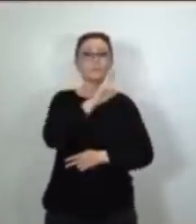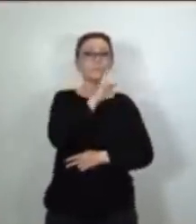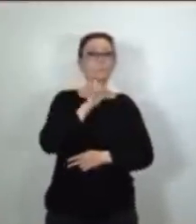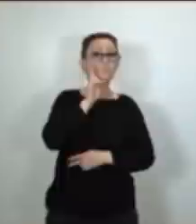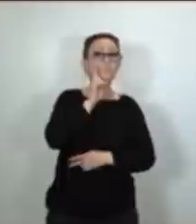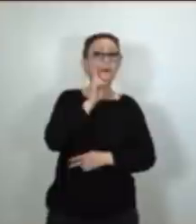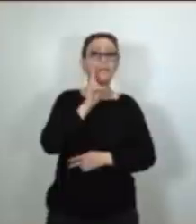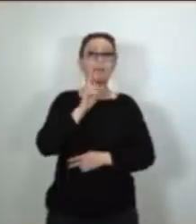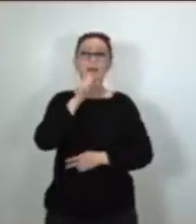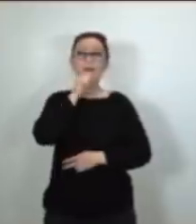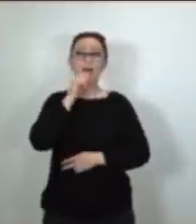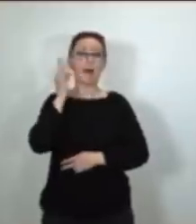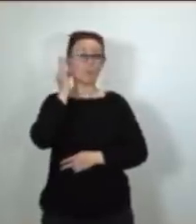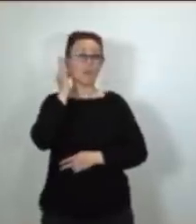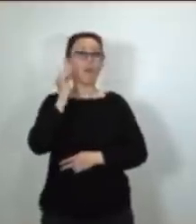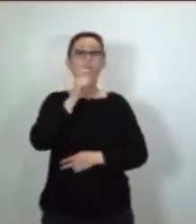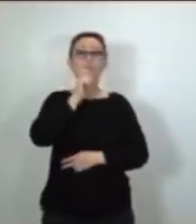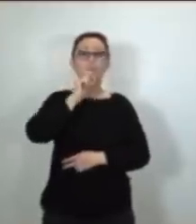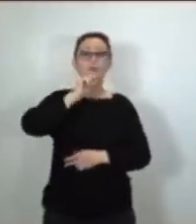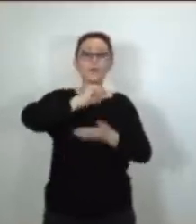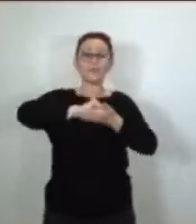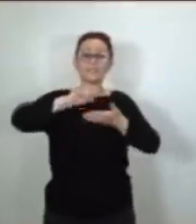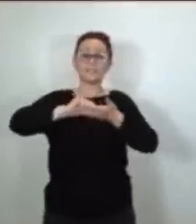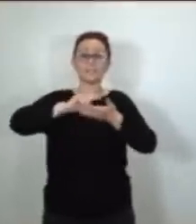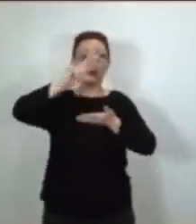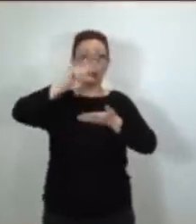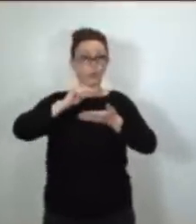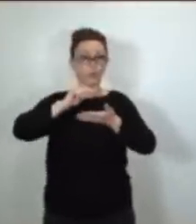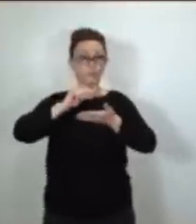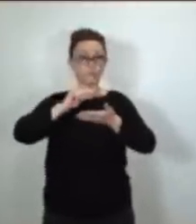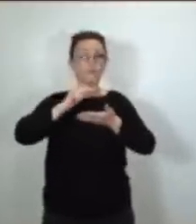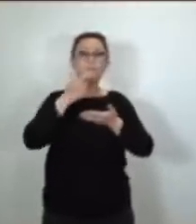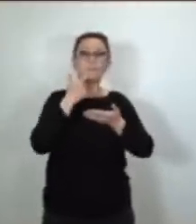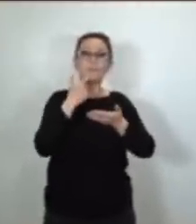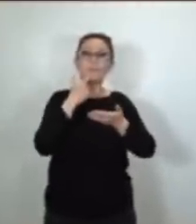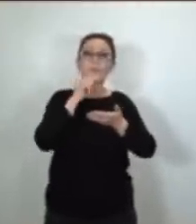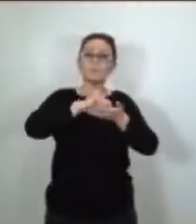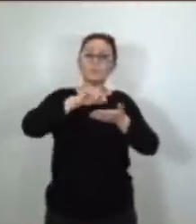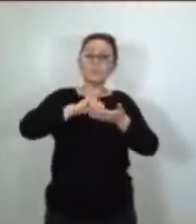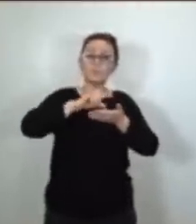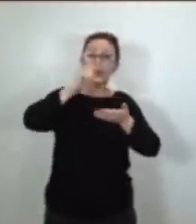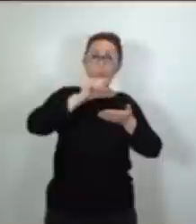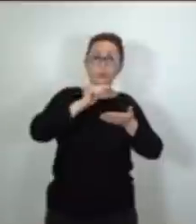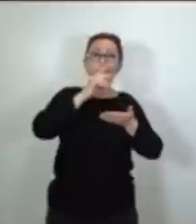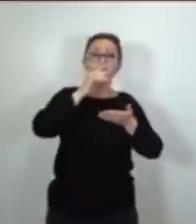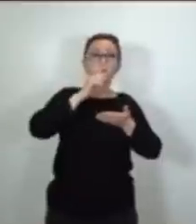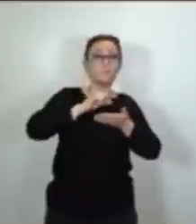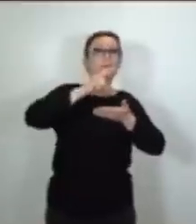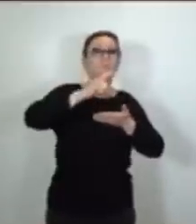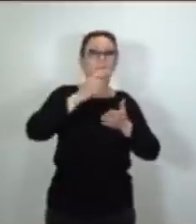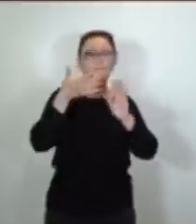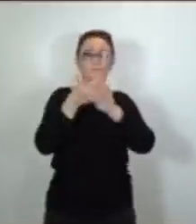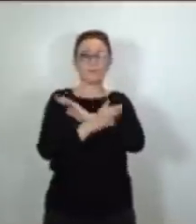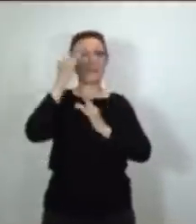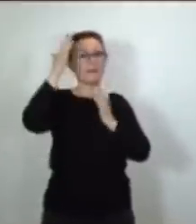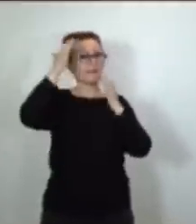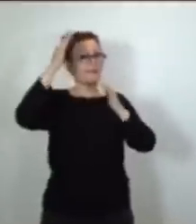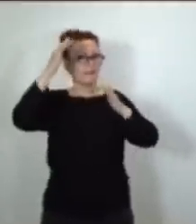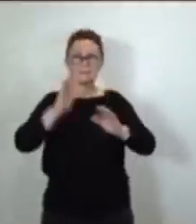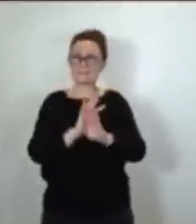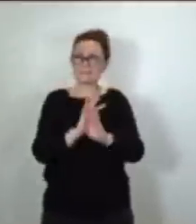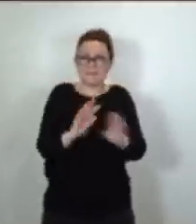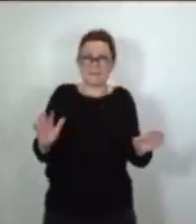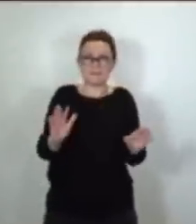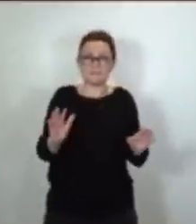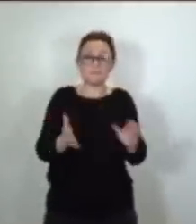su abuela escritos con minúsculas. Lo hizo así porque decía que mayúsculas solo pueden ser las ideas. Termino